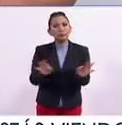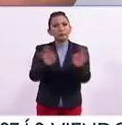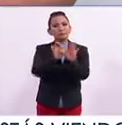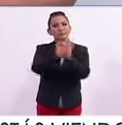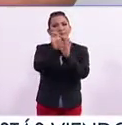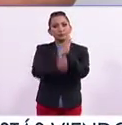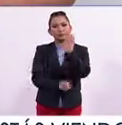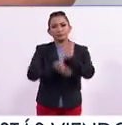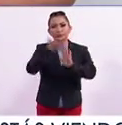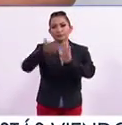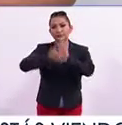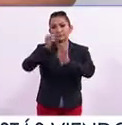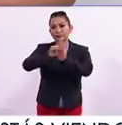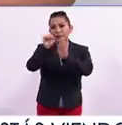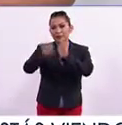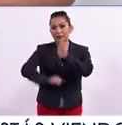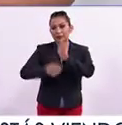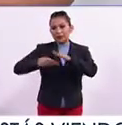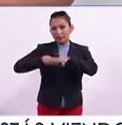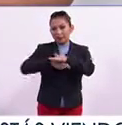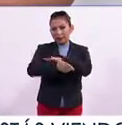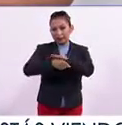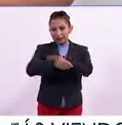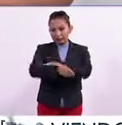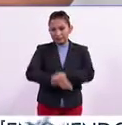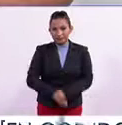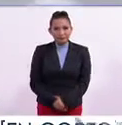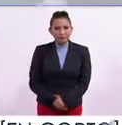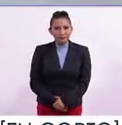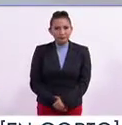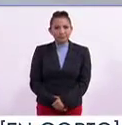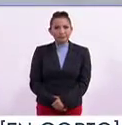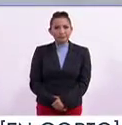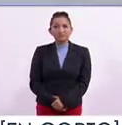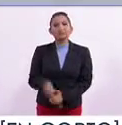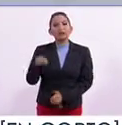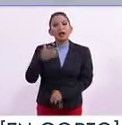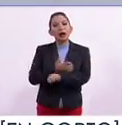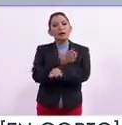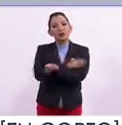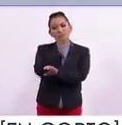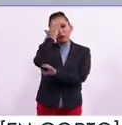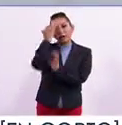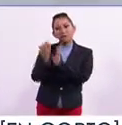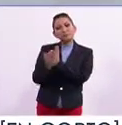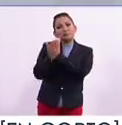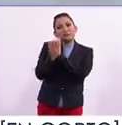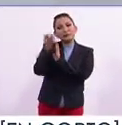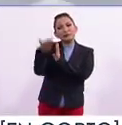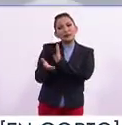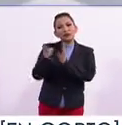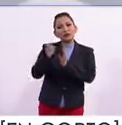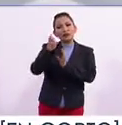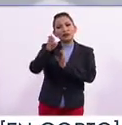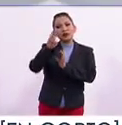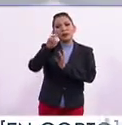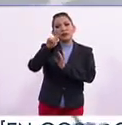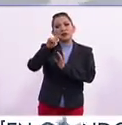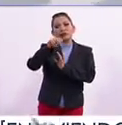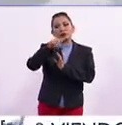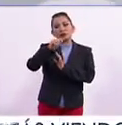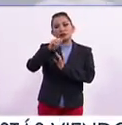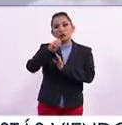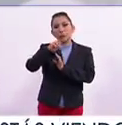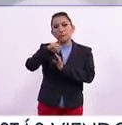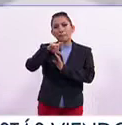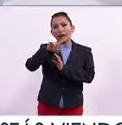como la construcción del sistema de transporte colectivo Metro. Acompáñenme a conocer en corto al doctor Roberto Meli,